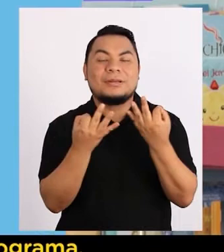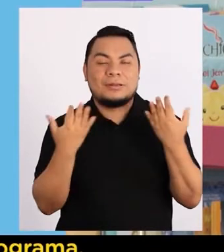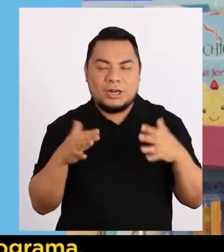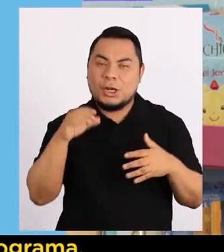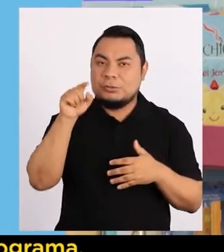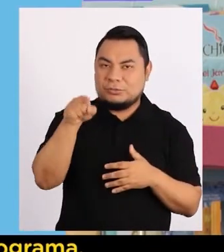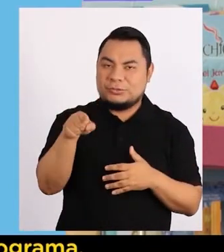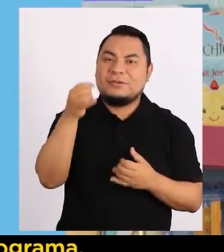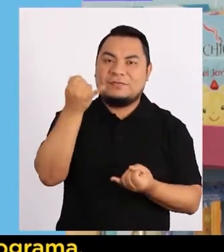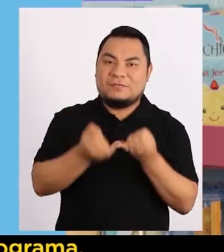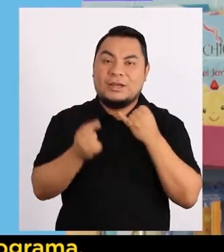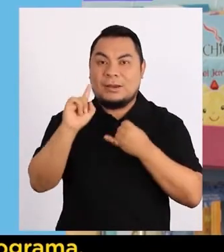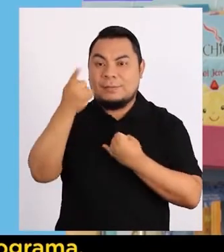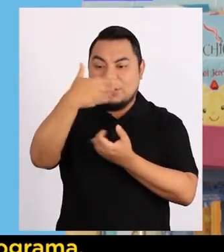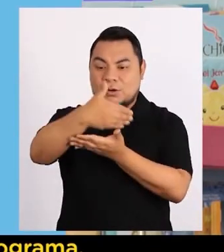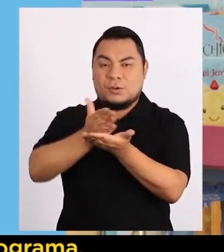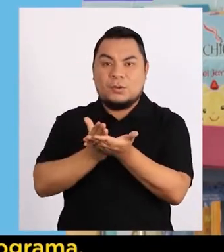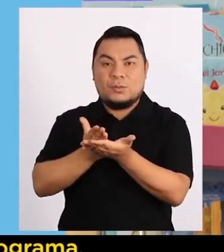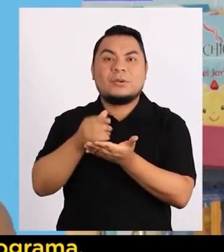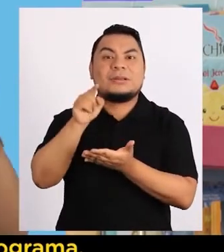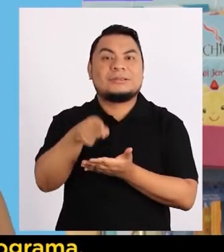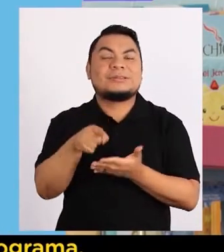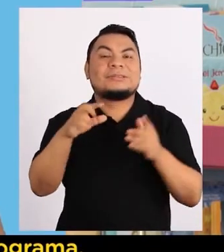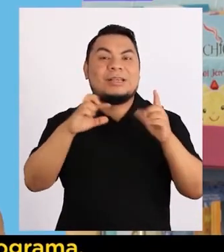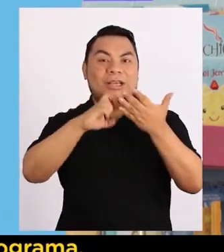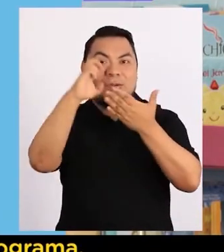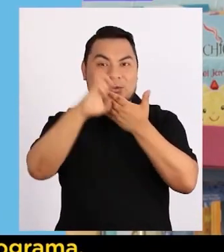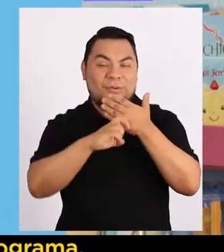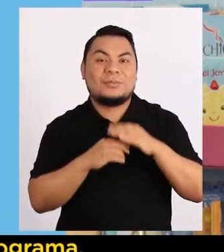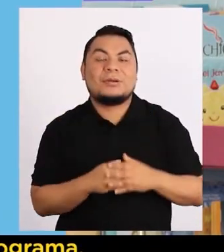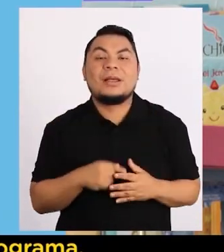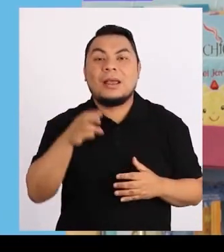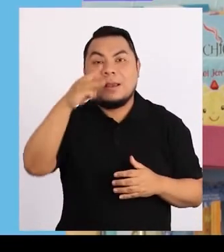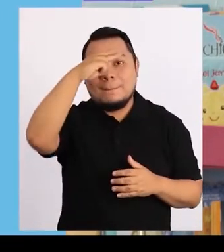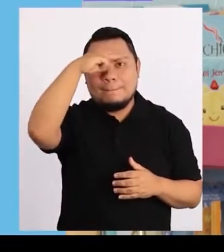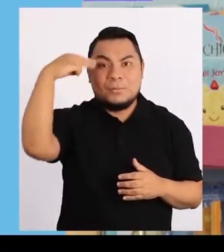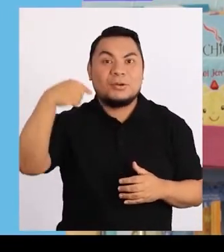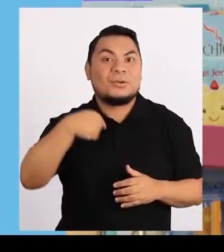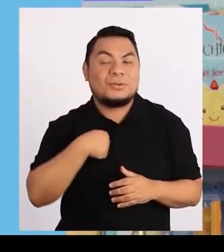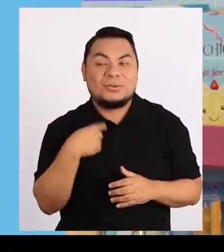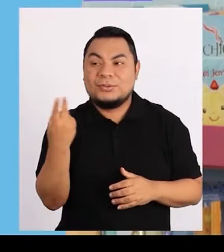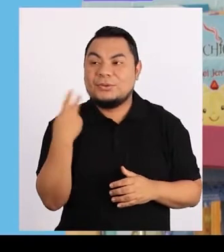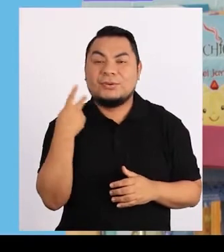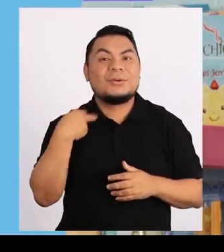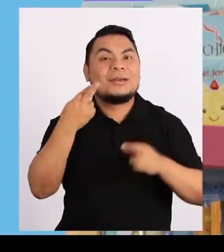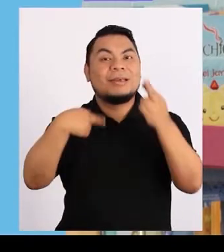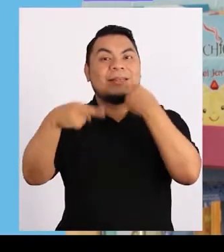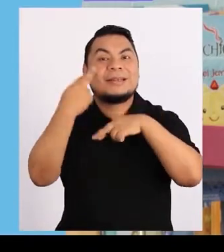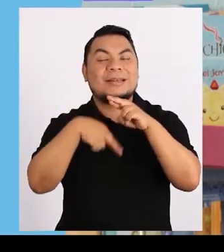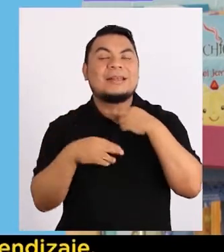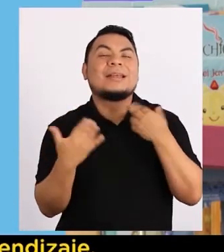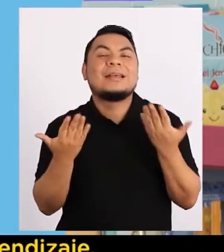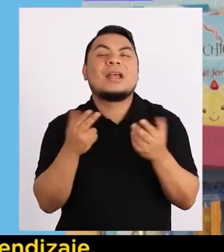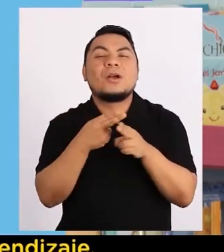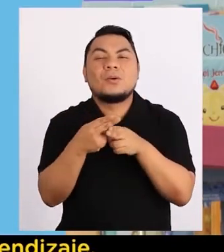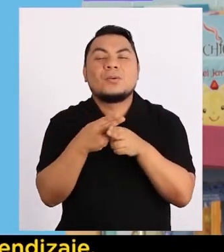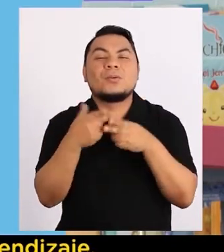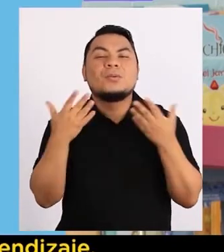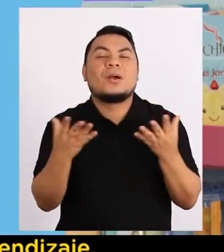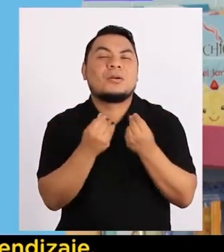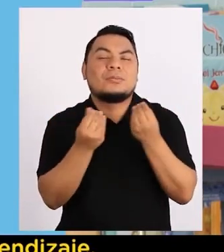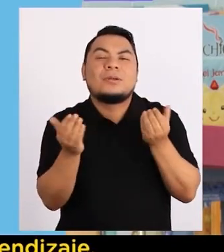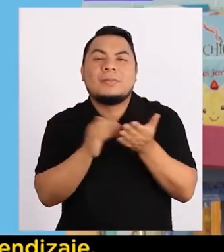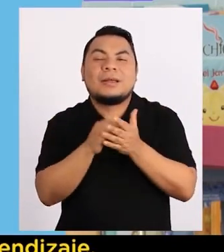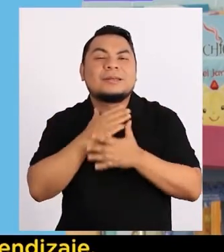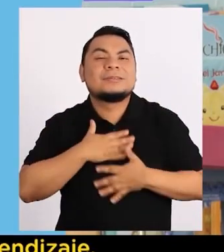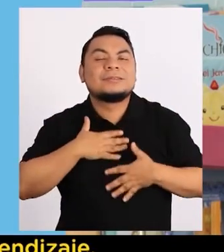Familias, así terminamos el primer bloque del programa. Moisés y yo regresamos en breve